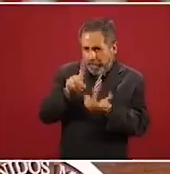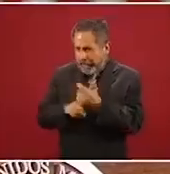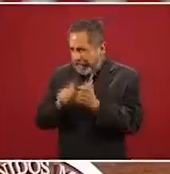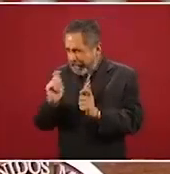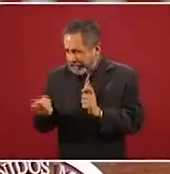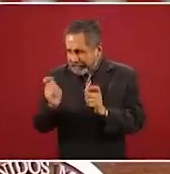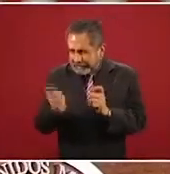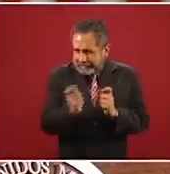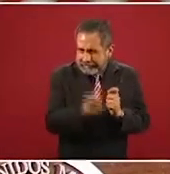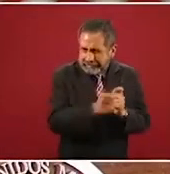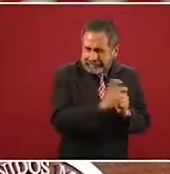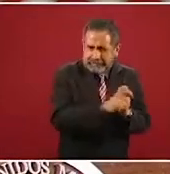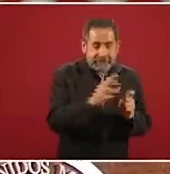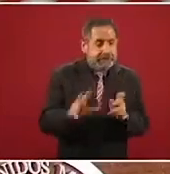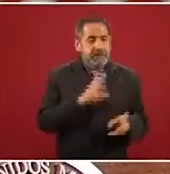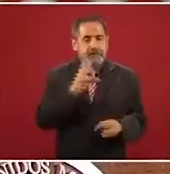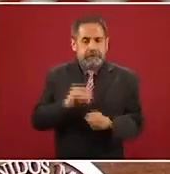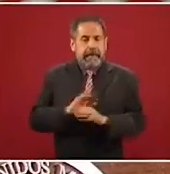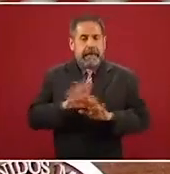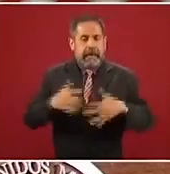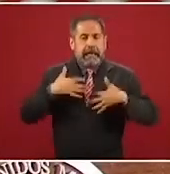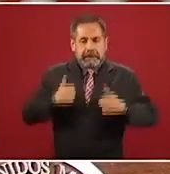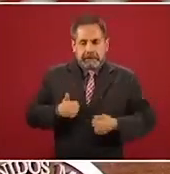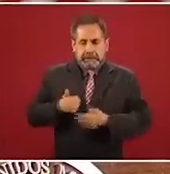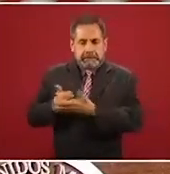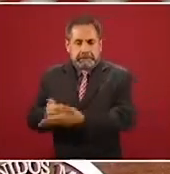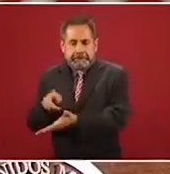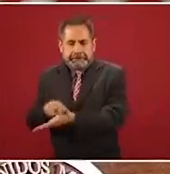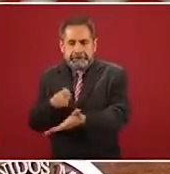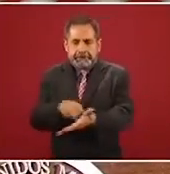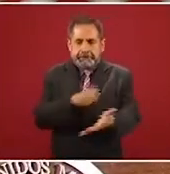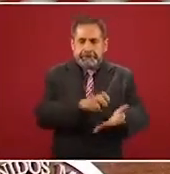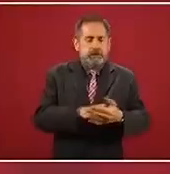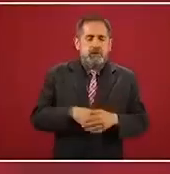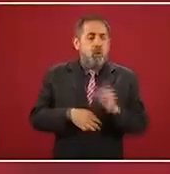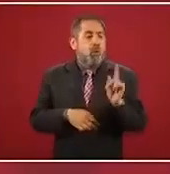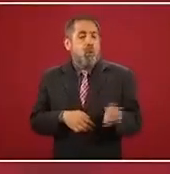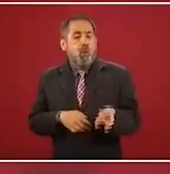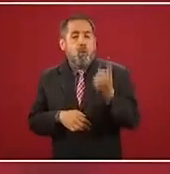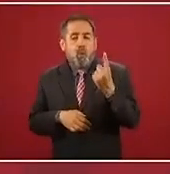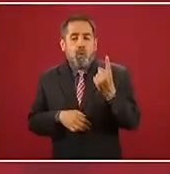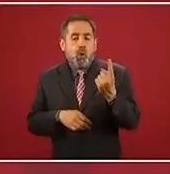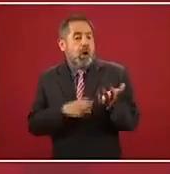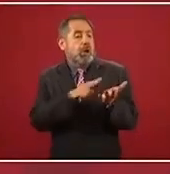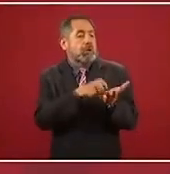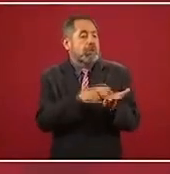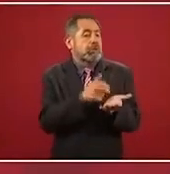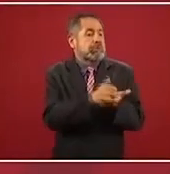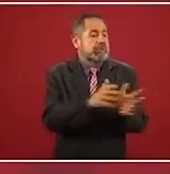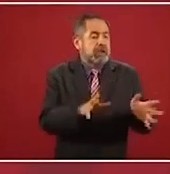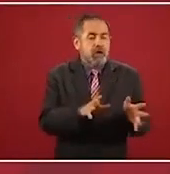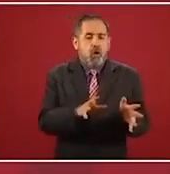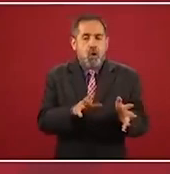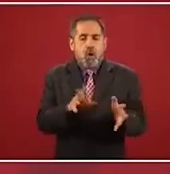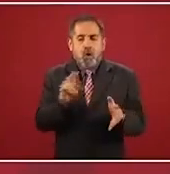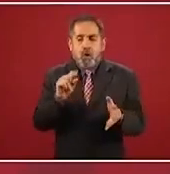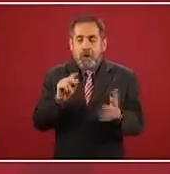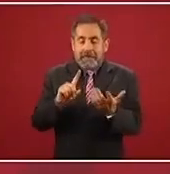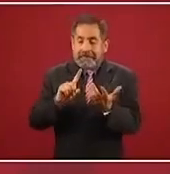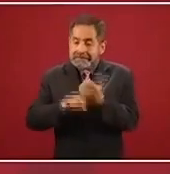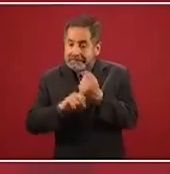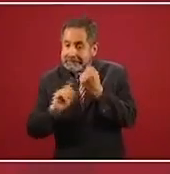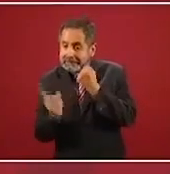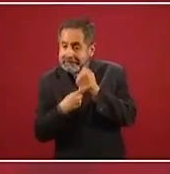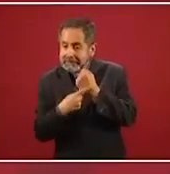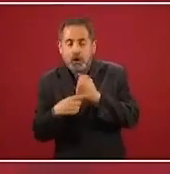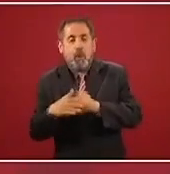No es ver un asunto aislado, hay que ver qué origina el problema.